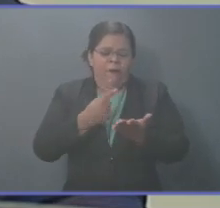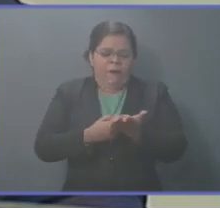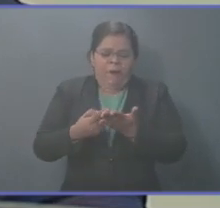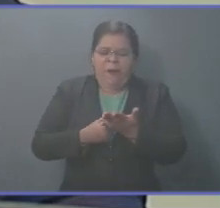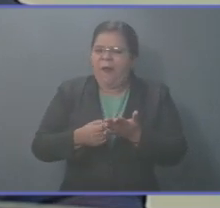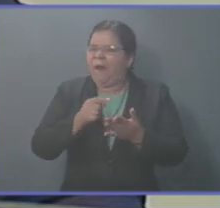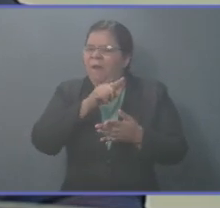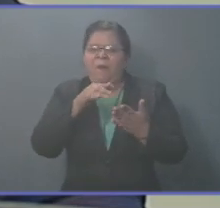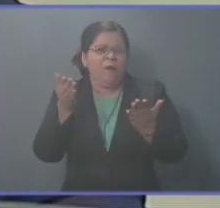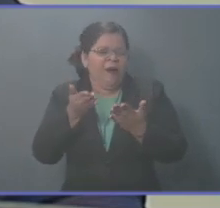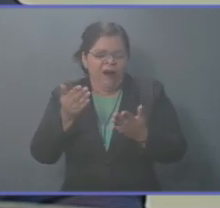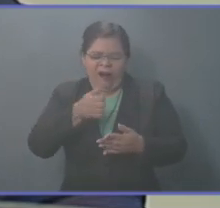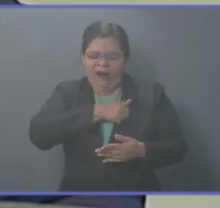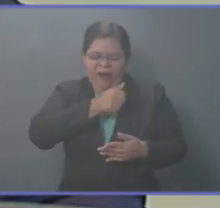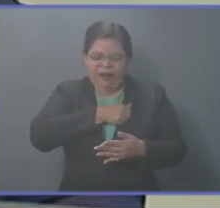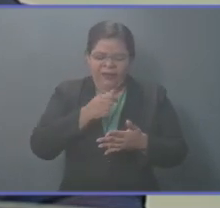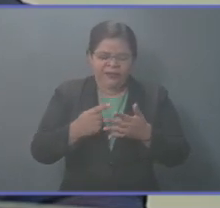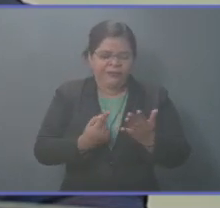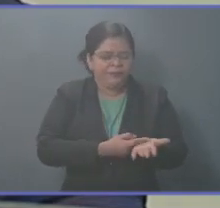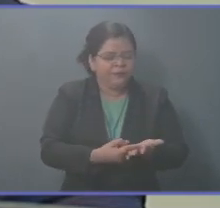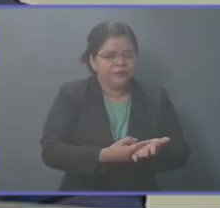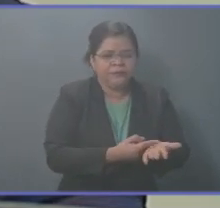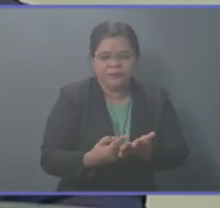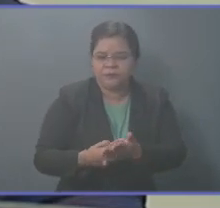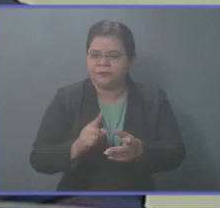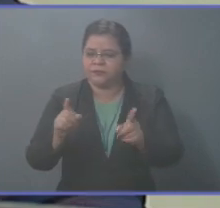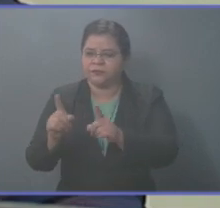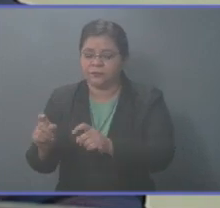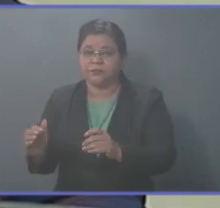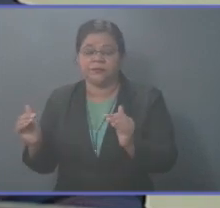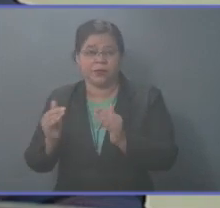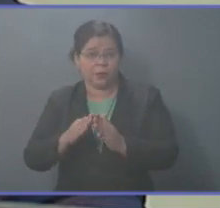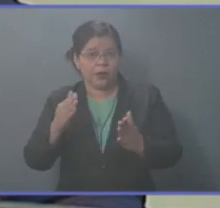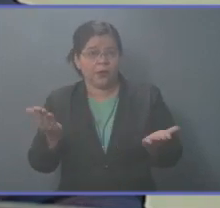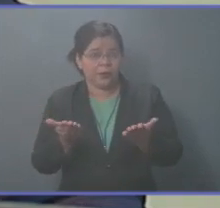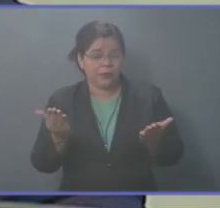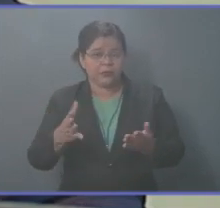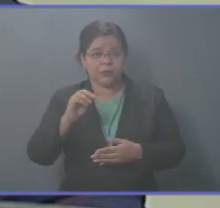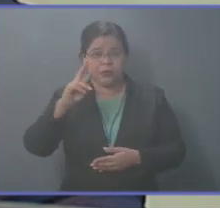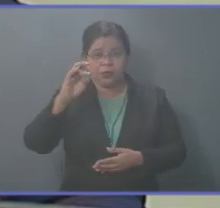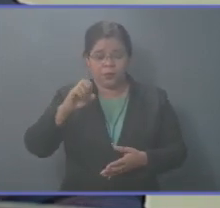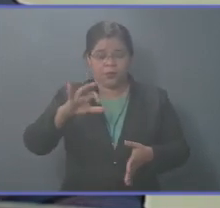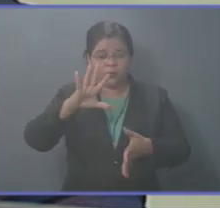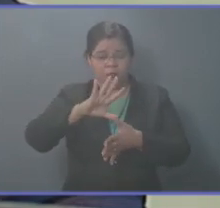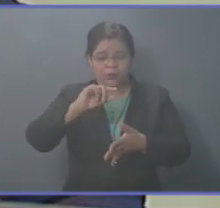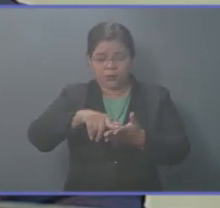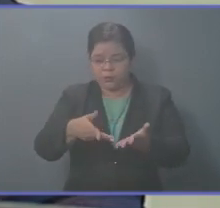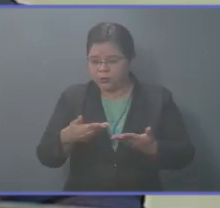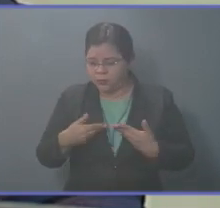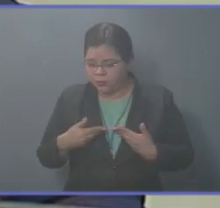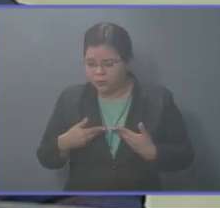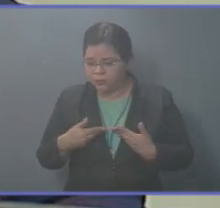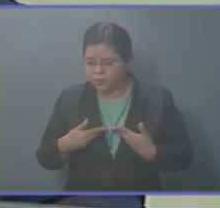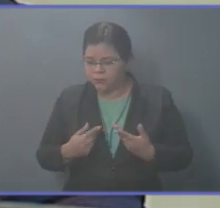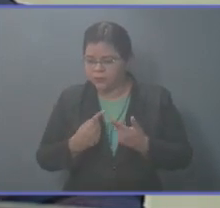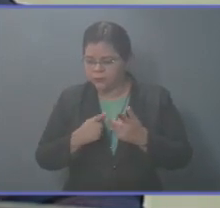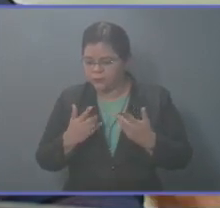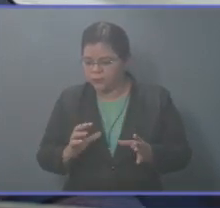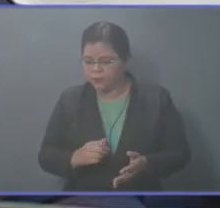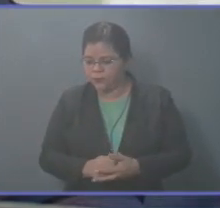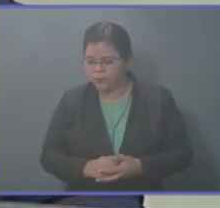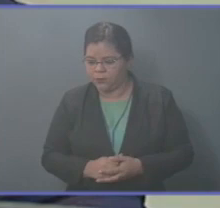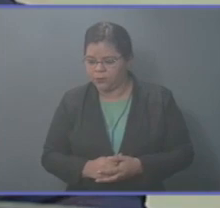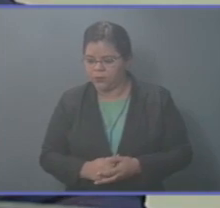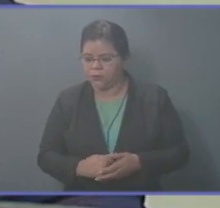no realiza funciones consultivas como si lo hace, por ejemplo, la Corte Interamericana de Derechos Humanos, ejemplo, opinión consultiva